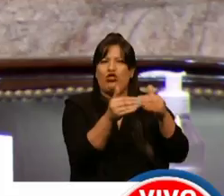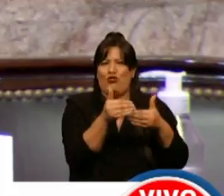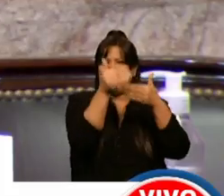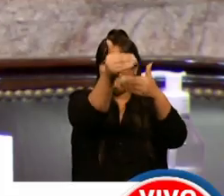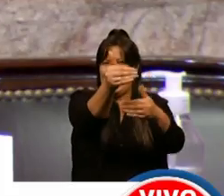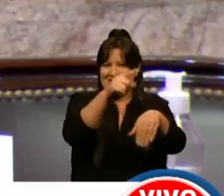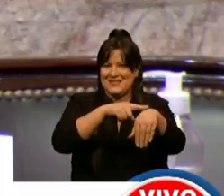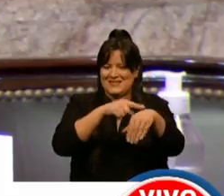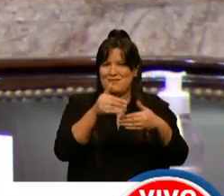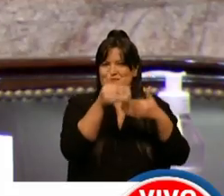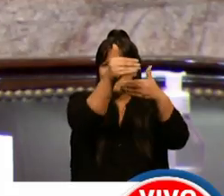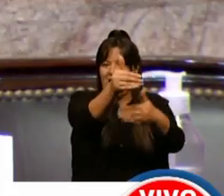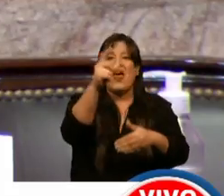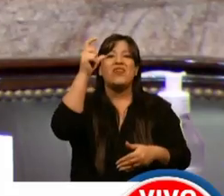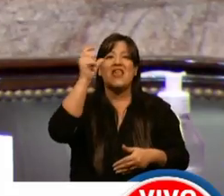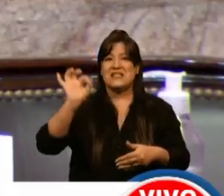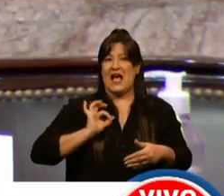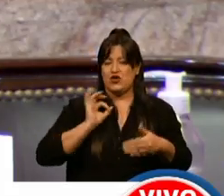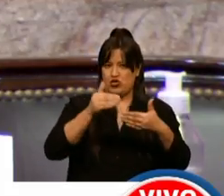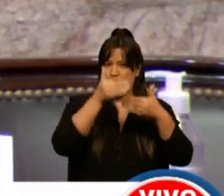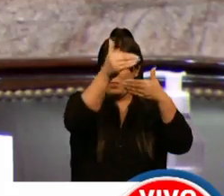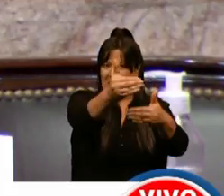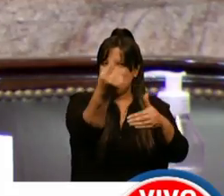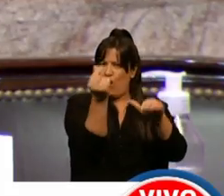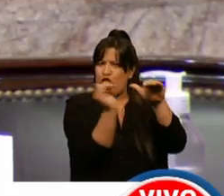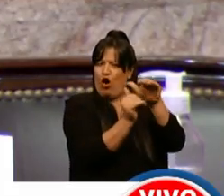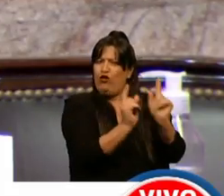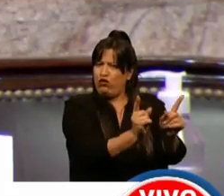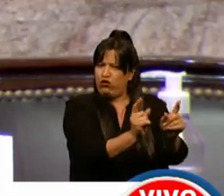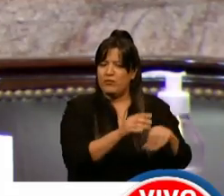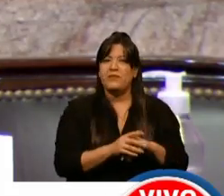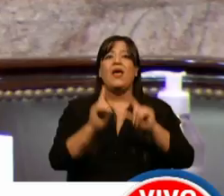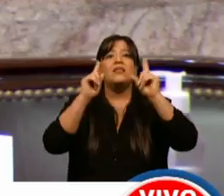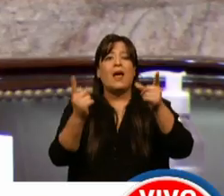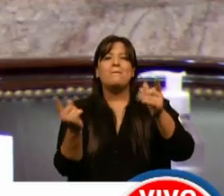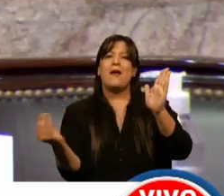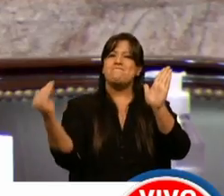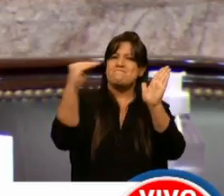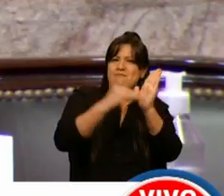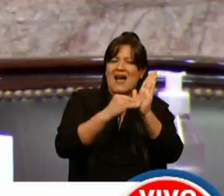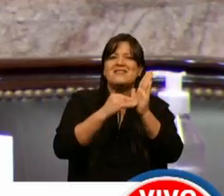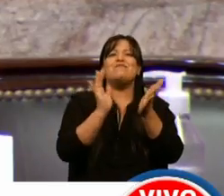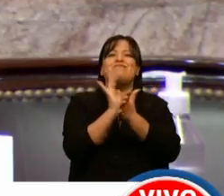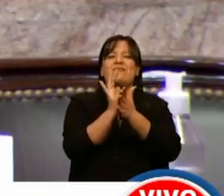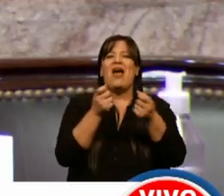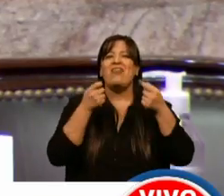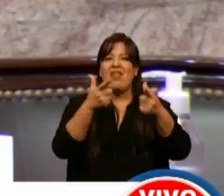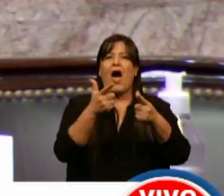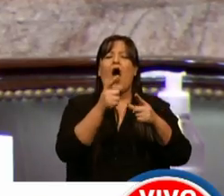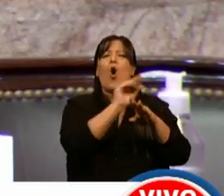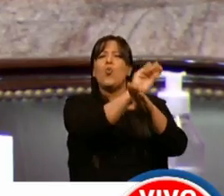de gas por 10 años y además suma y amplía la zona de cobertura